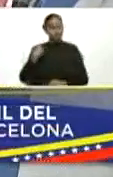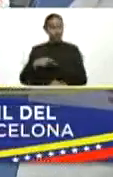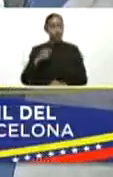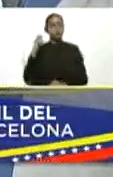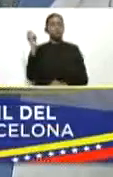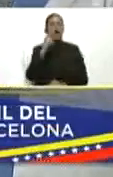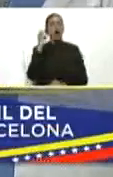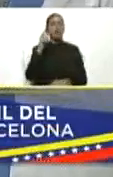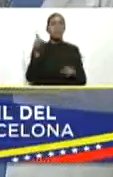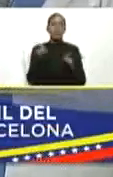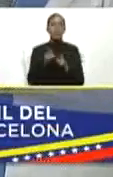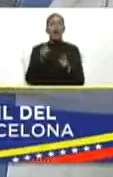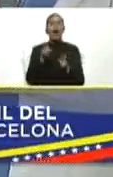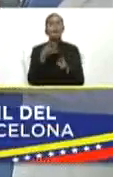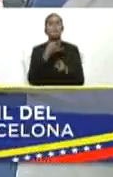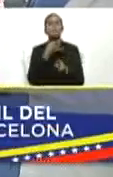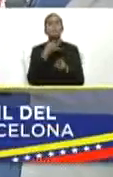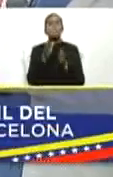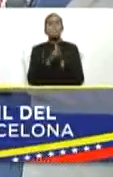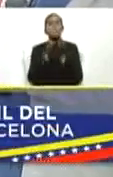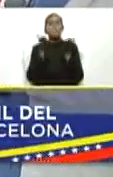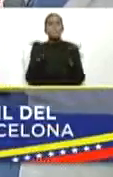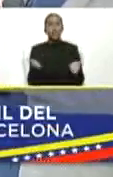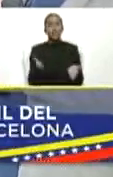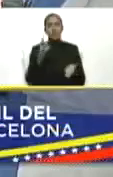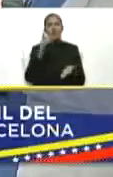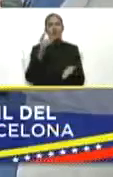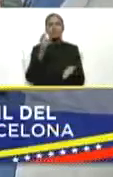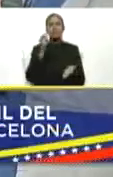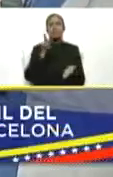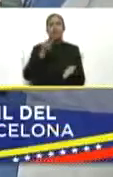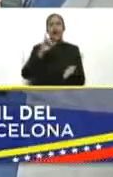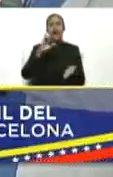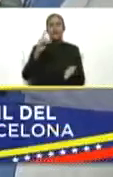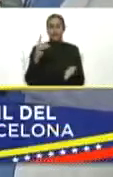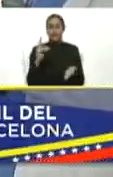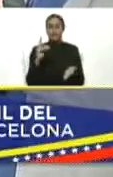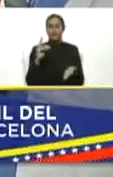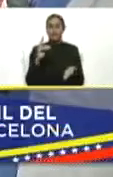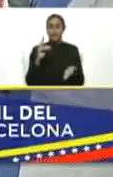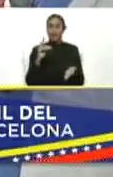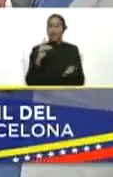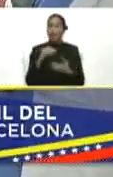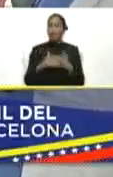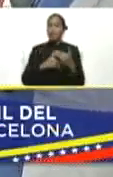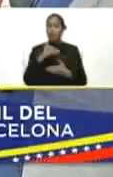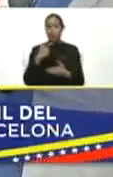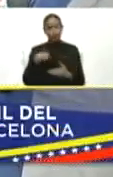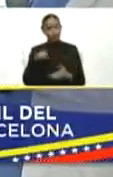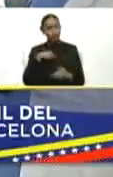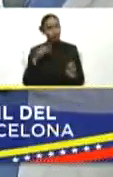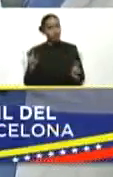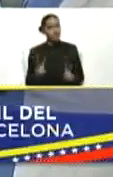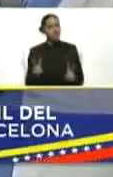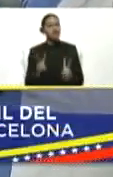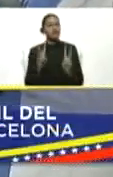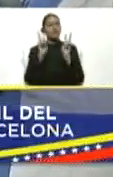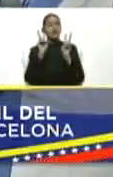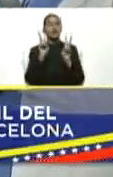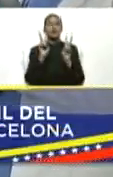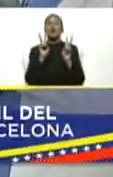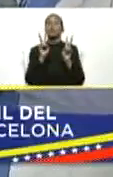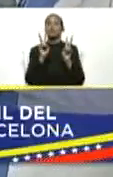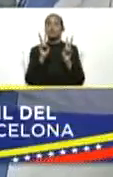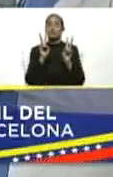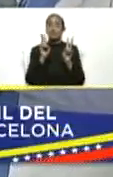Amén. Y paso a paso, con la onda de David, amén, vamos venciendo al Goliat. Goliat, el imperio del mal, no